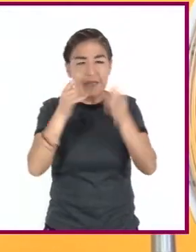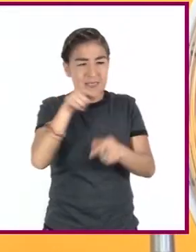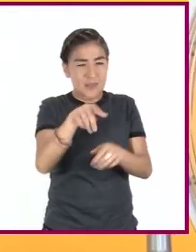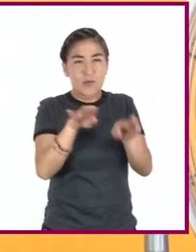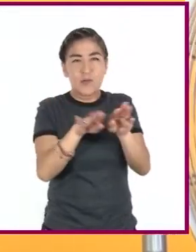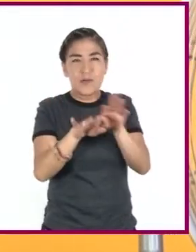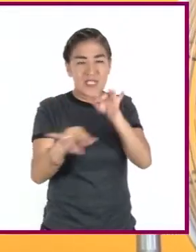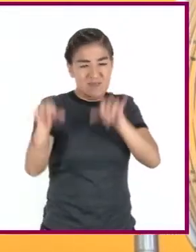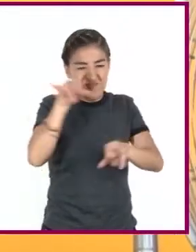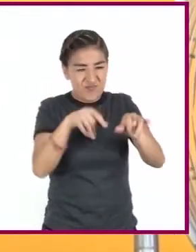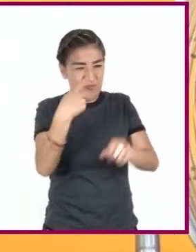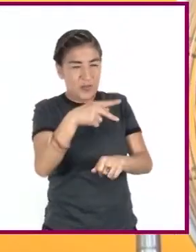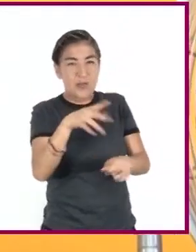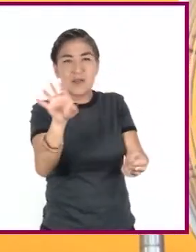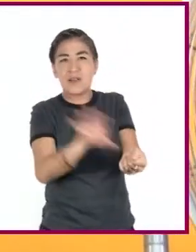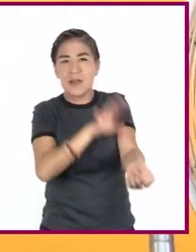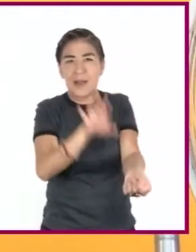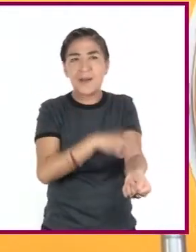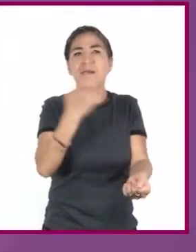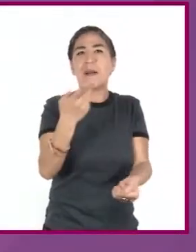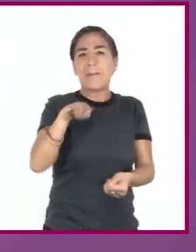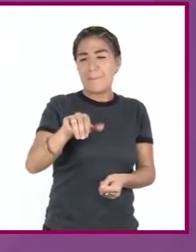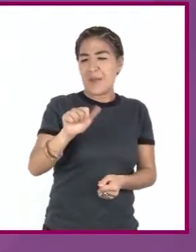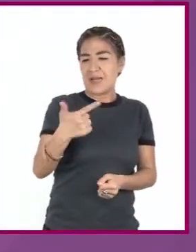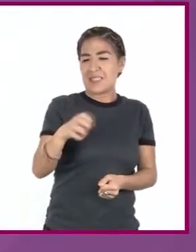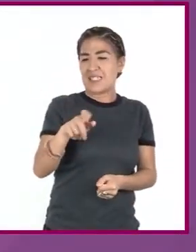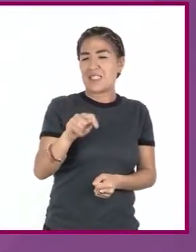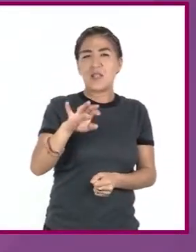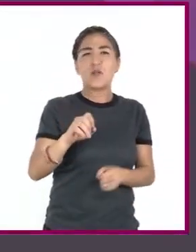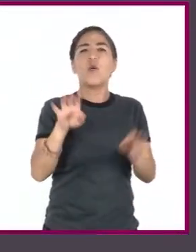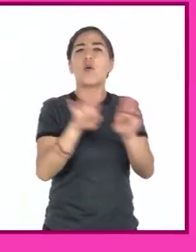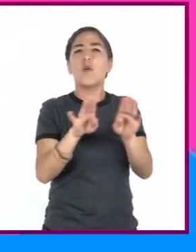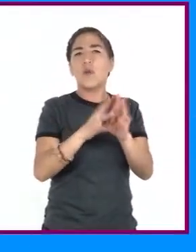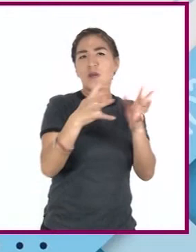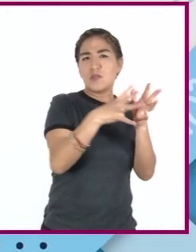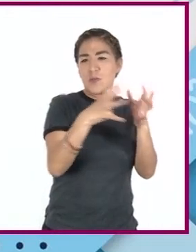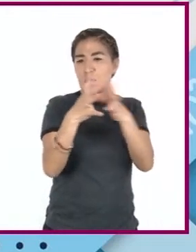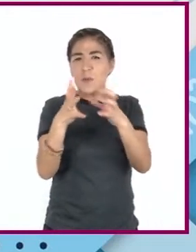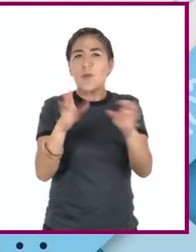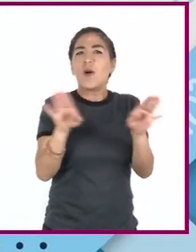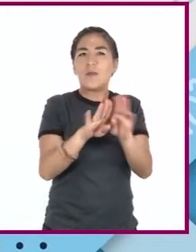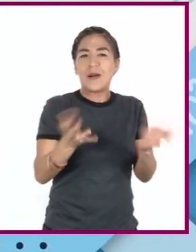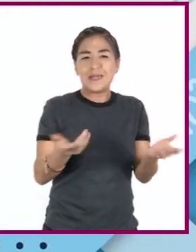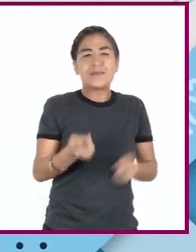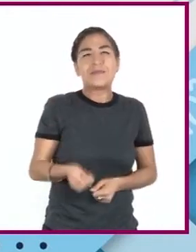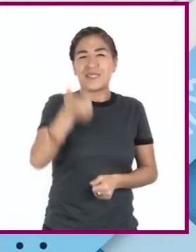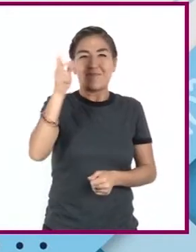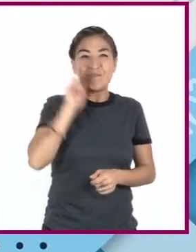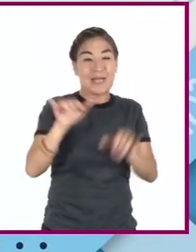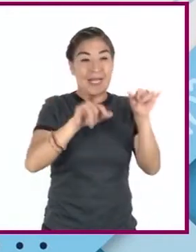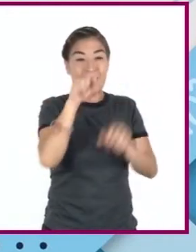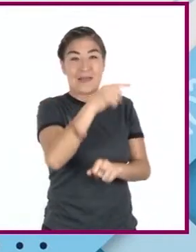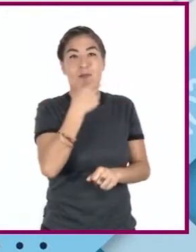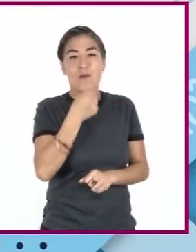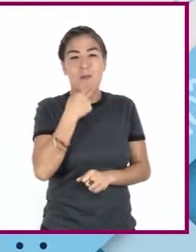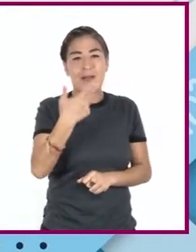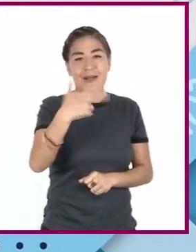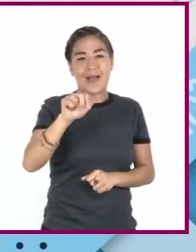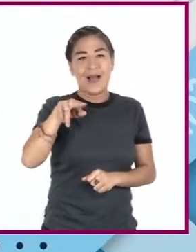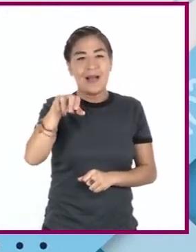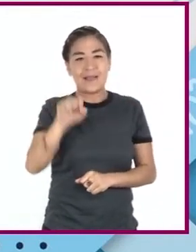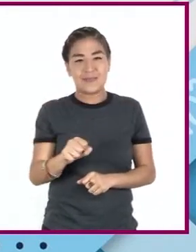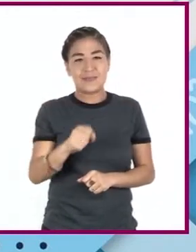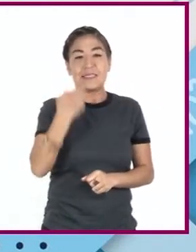fenómenos eléctricos y magnéticos? Todo empezó con el experimento de Hans Christian Ørsted,